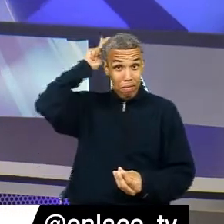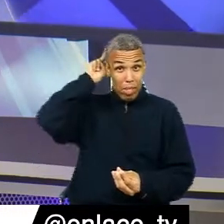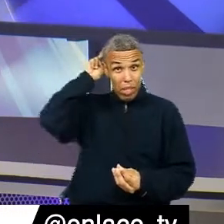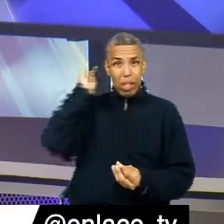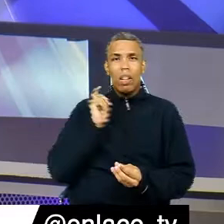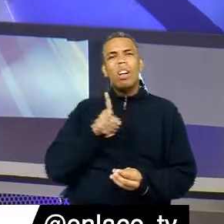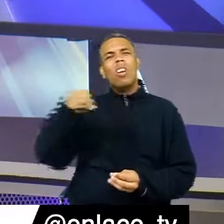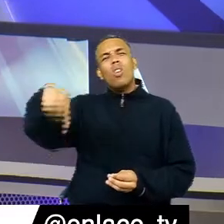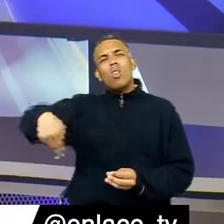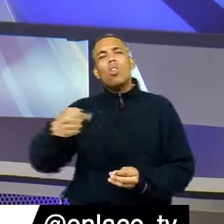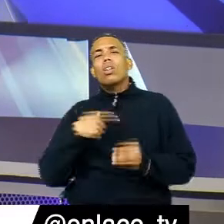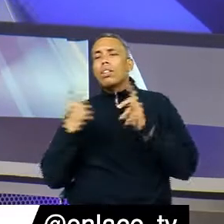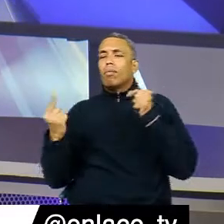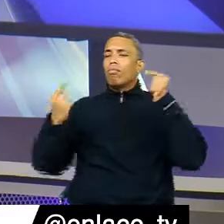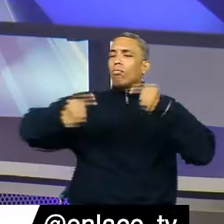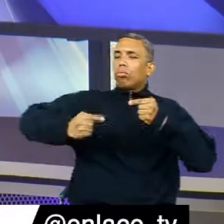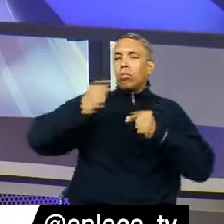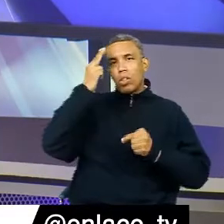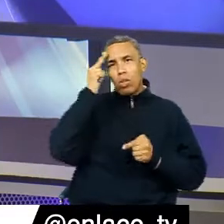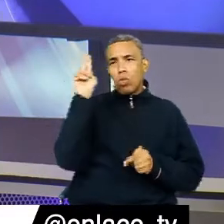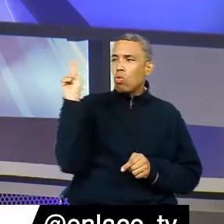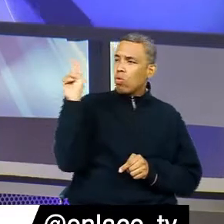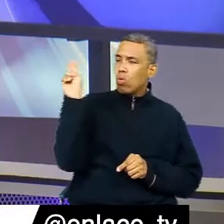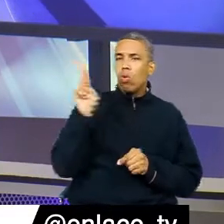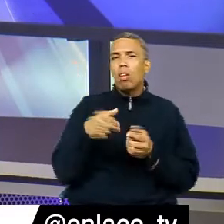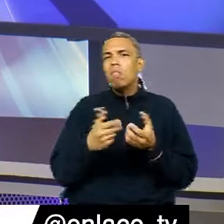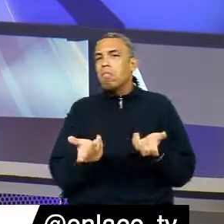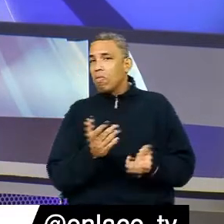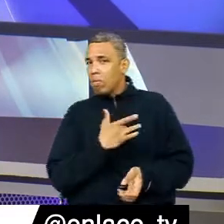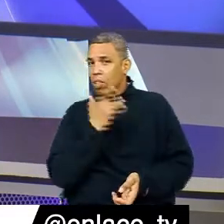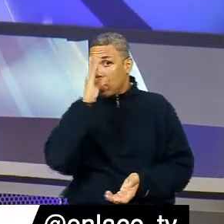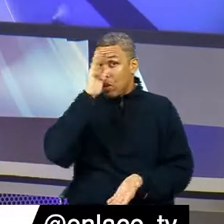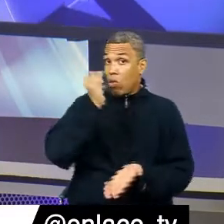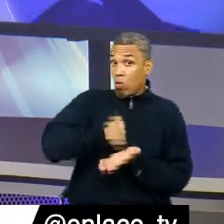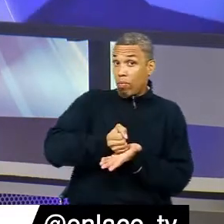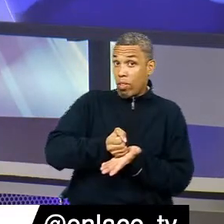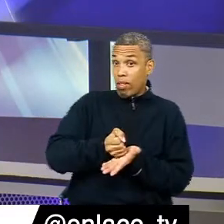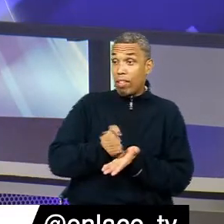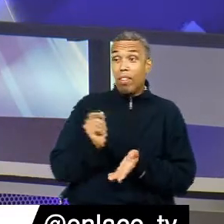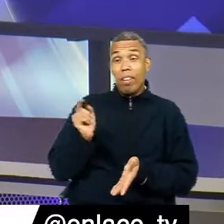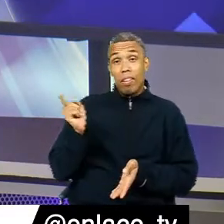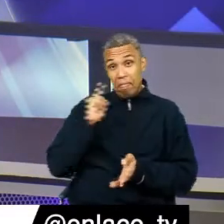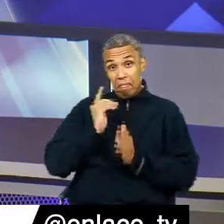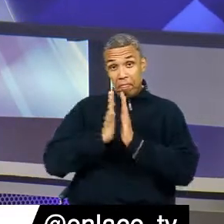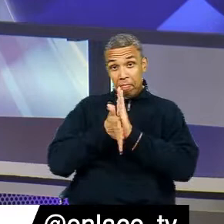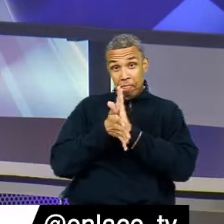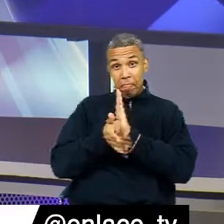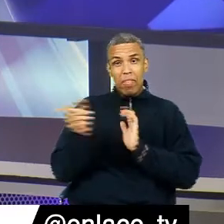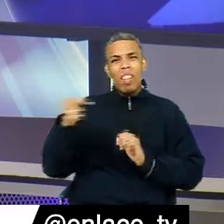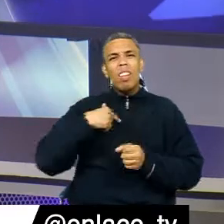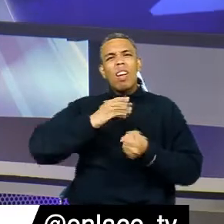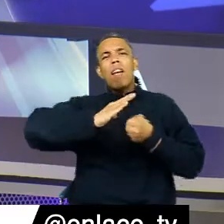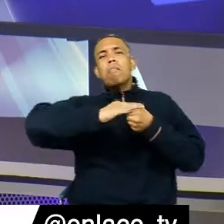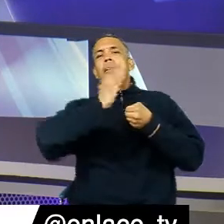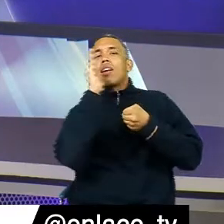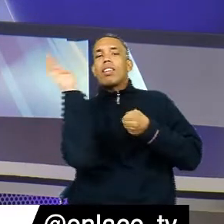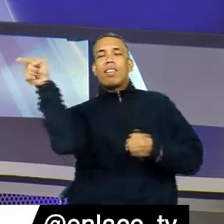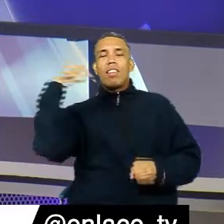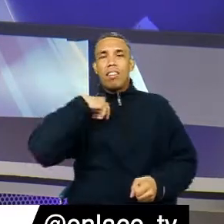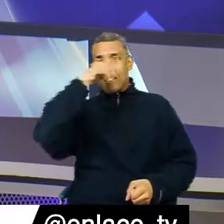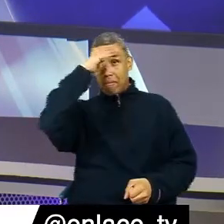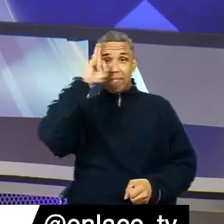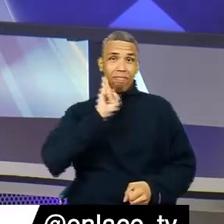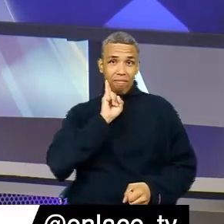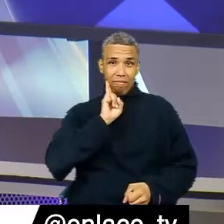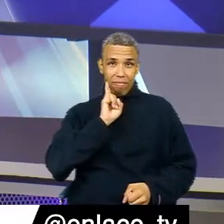partido que en pocas horas jugarán en Barranquilla contra Uruguay. Ariel Quiseno con la información importante desde Barranquilla. Recuerden